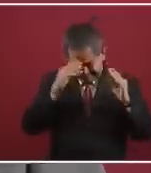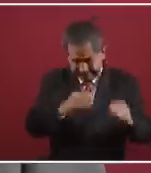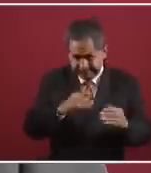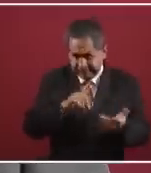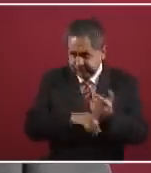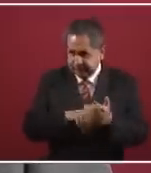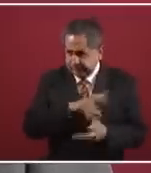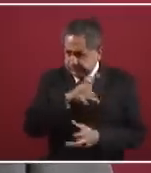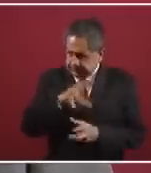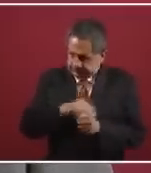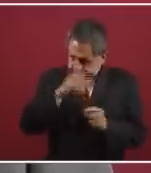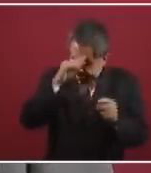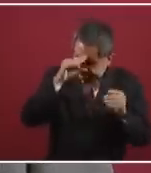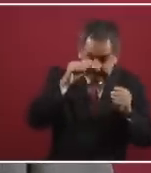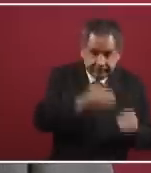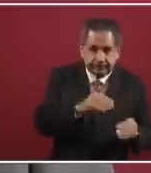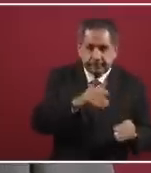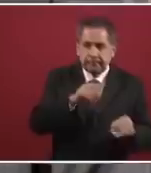cuerpo y alma